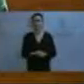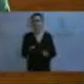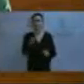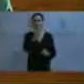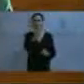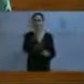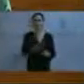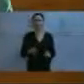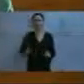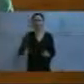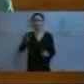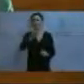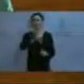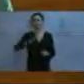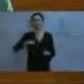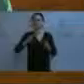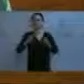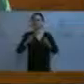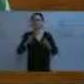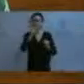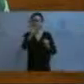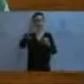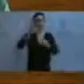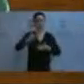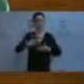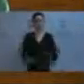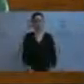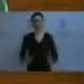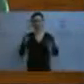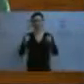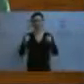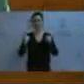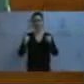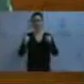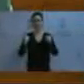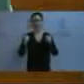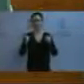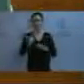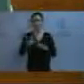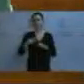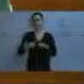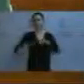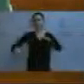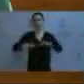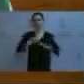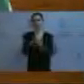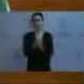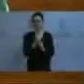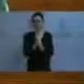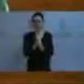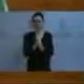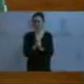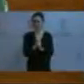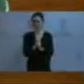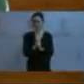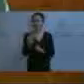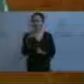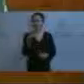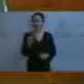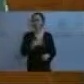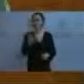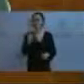comunidades autónomas que tienen transferidas las competencias en políticas activas de empleo deben y